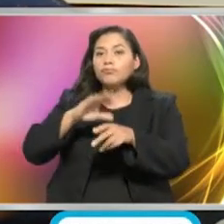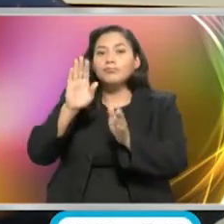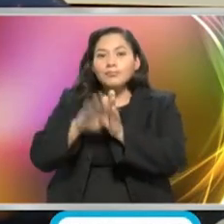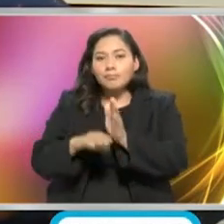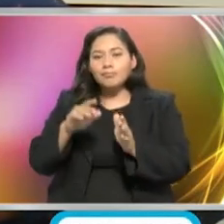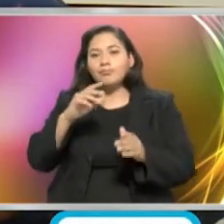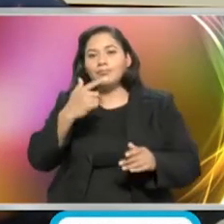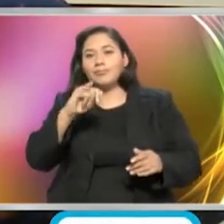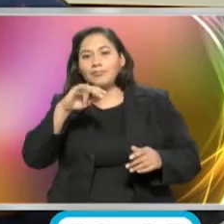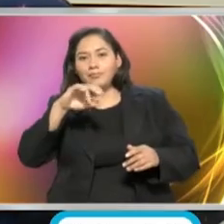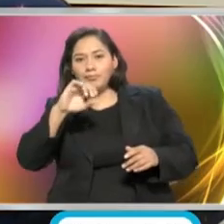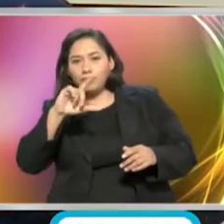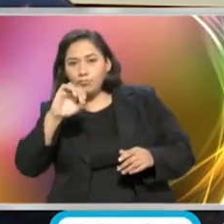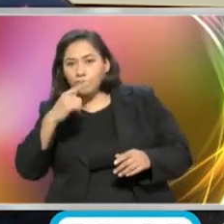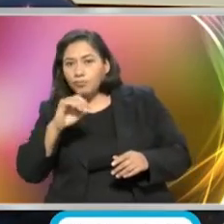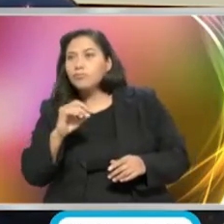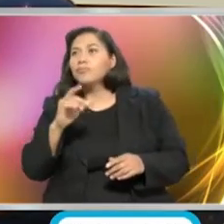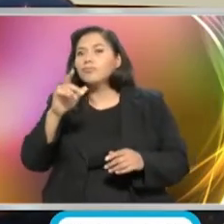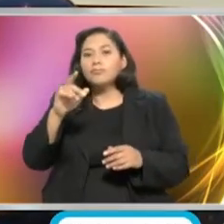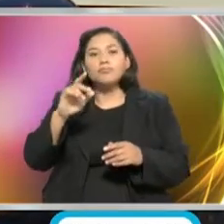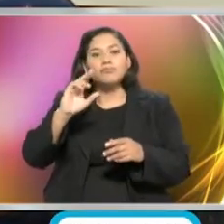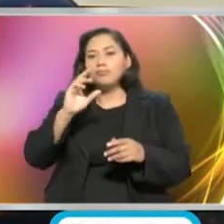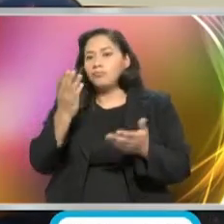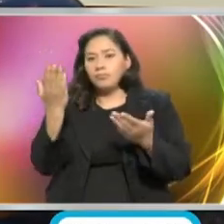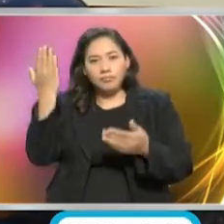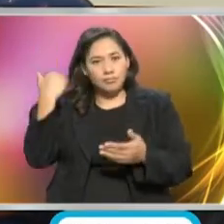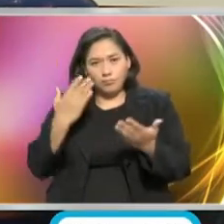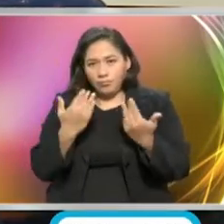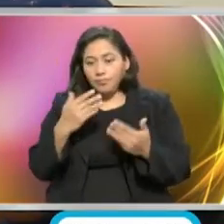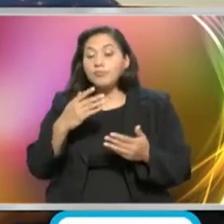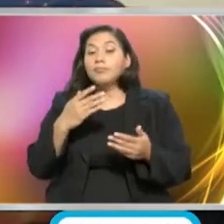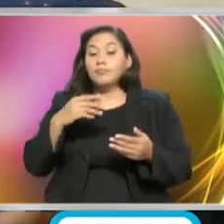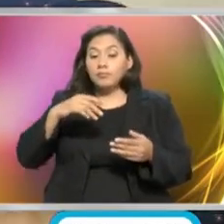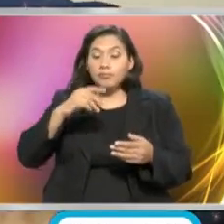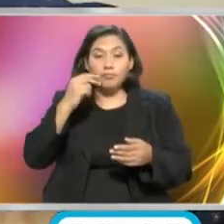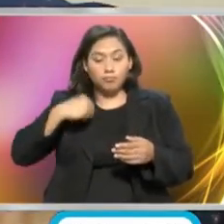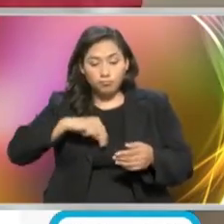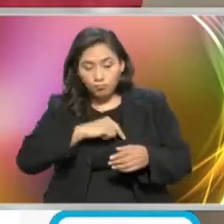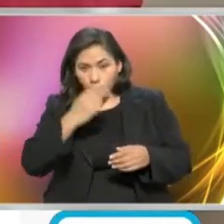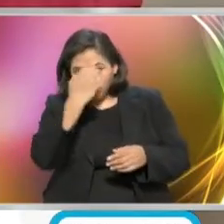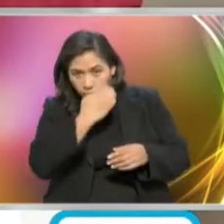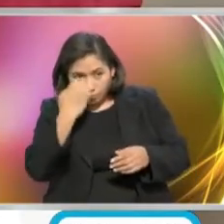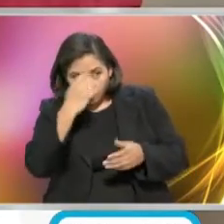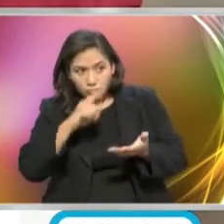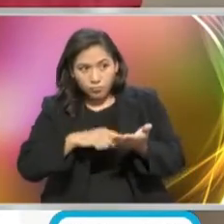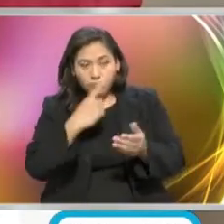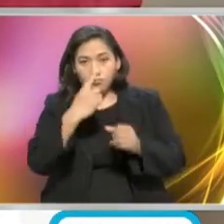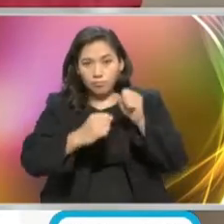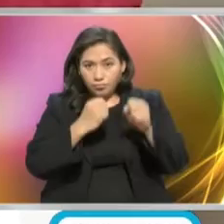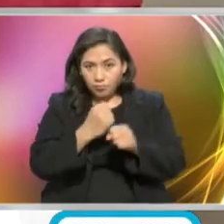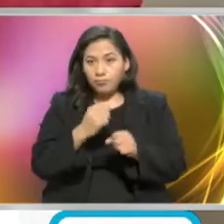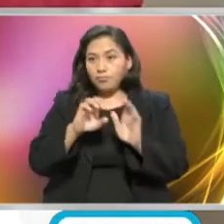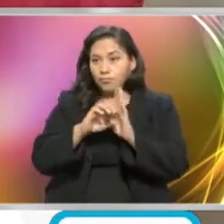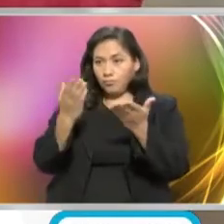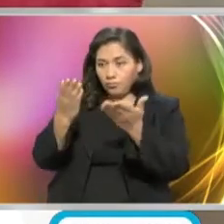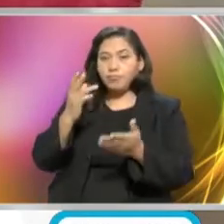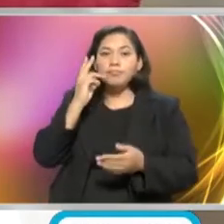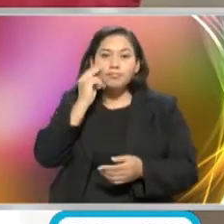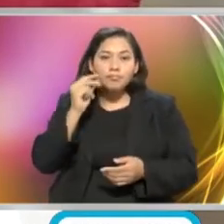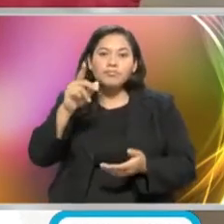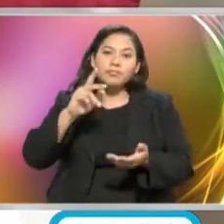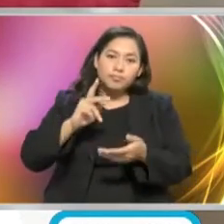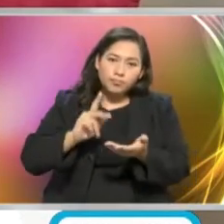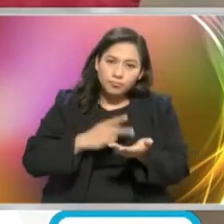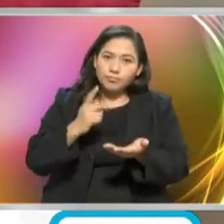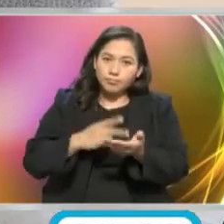cada cuándo van, chicas, porque eso ustedes Por lo digan menos cuándo tienen debemos que de ir una vez al año a Ok. hacerte el chequeo general. Ya bueno, en la situación de Paula Sí, tienes que ir muchas tienes